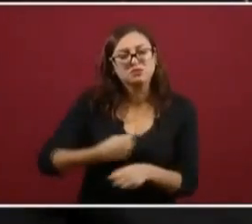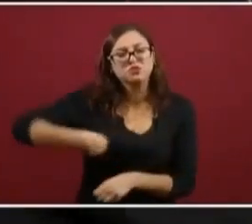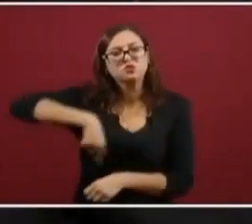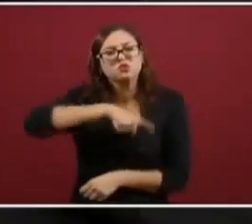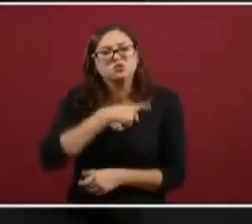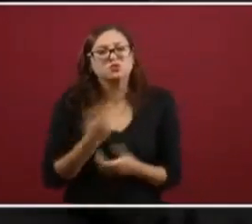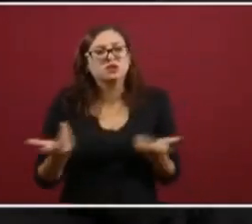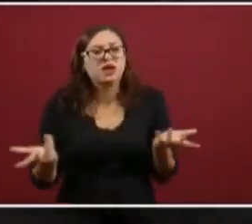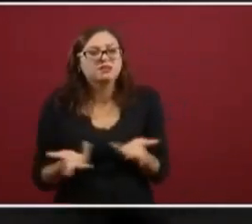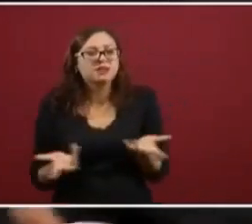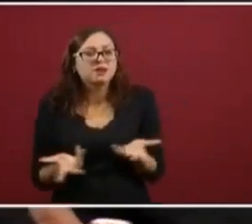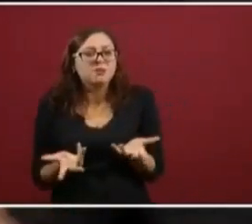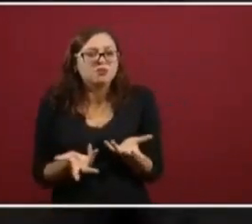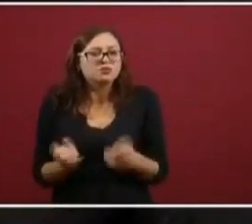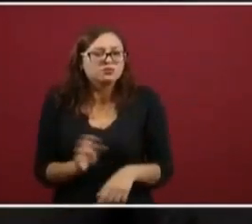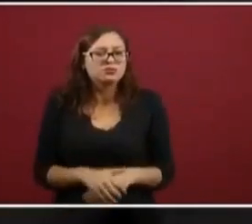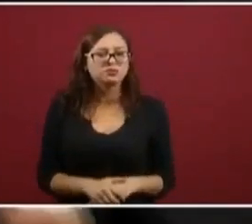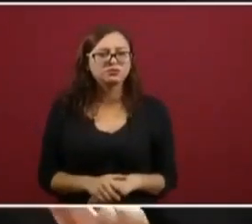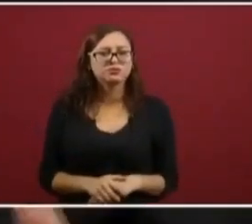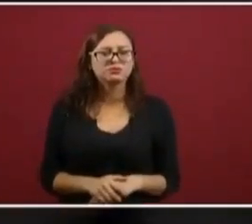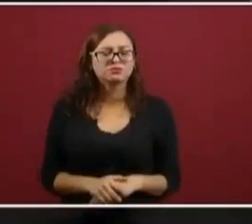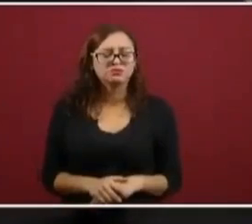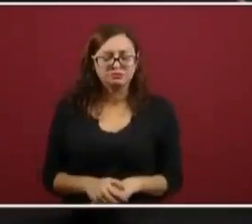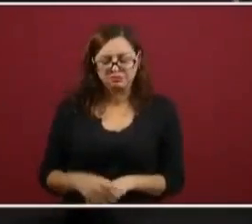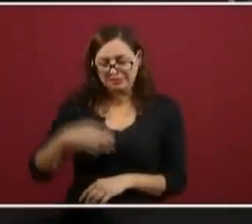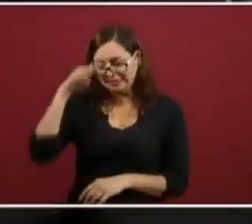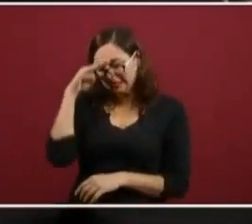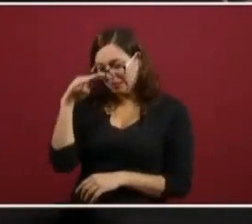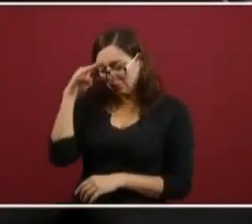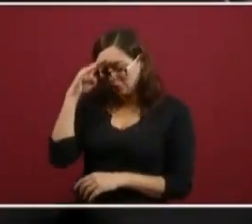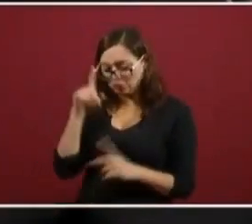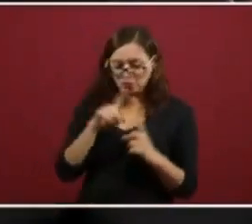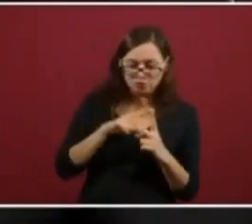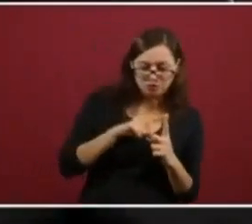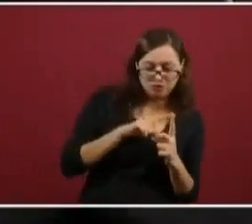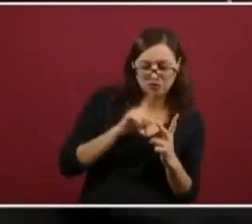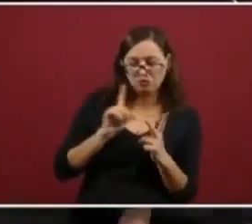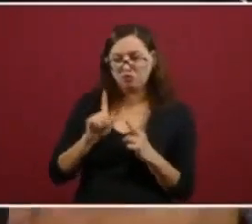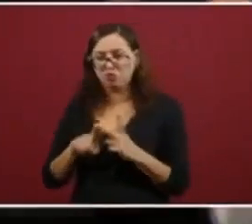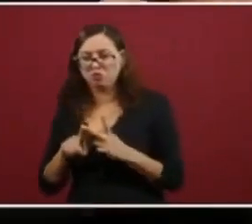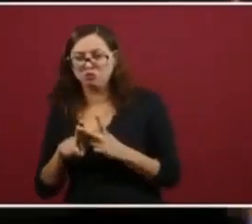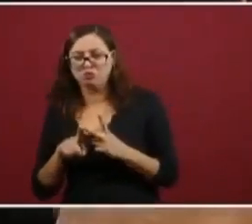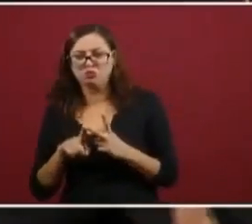más Teníamos dos opciones